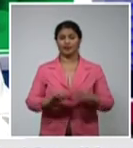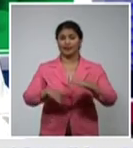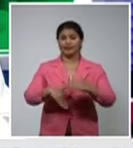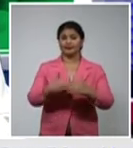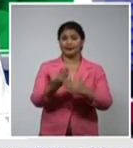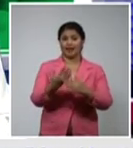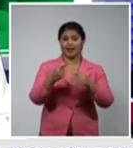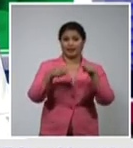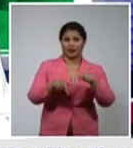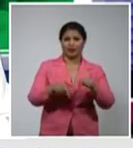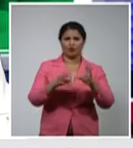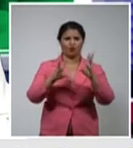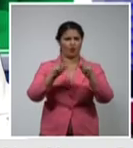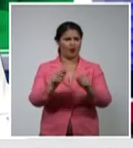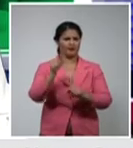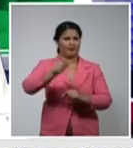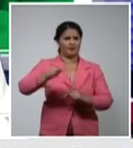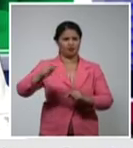con COVID-19.